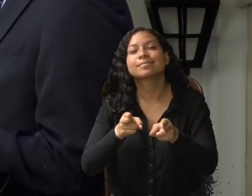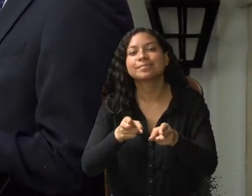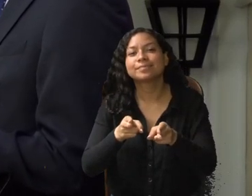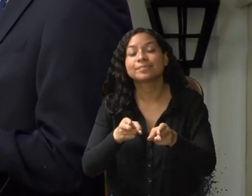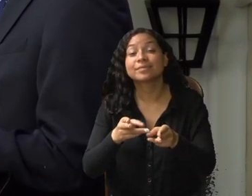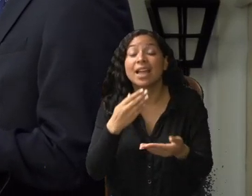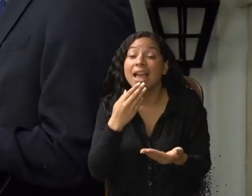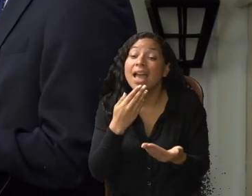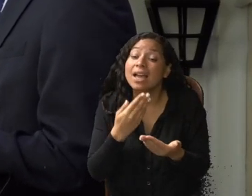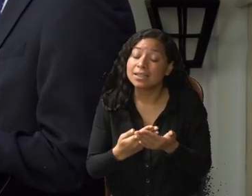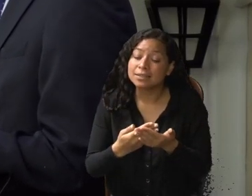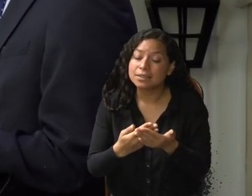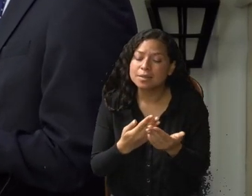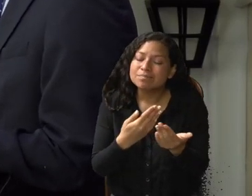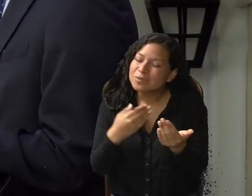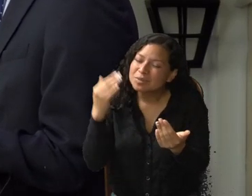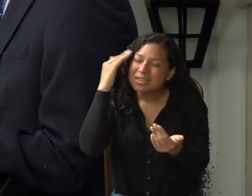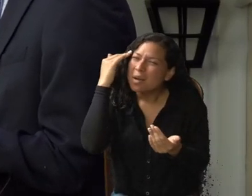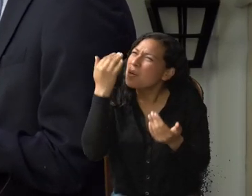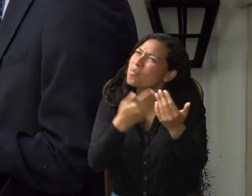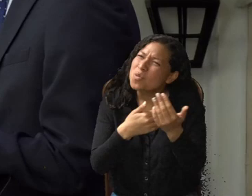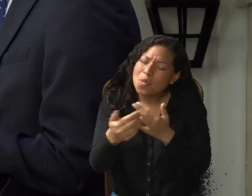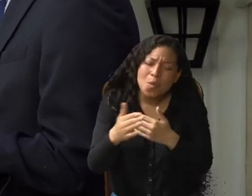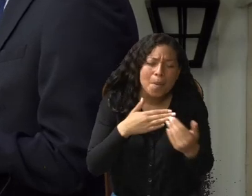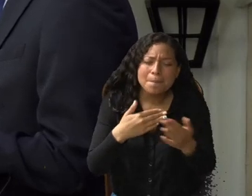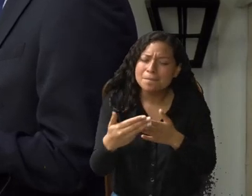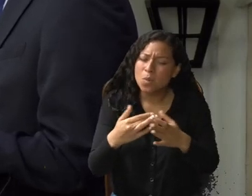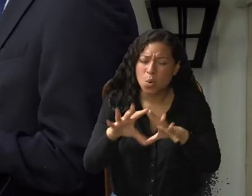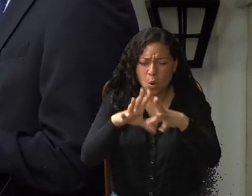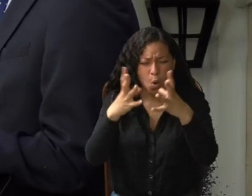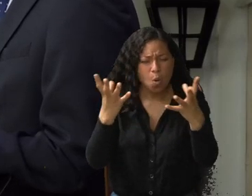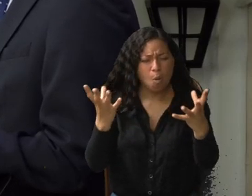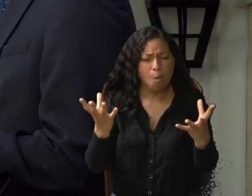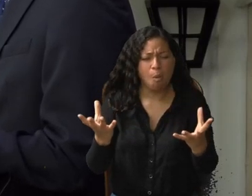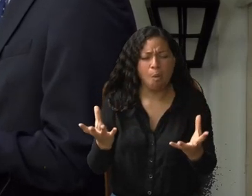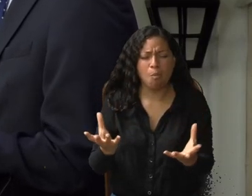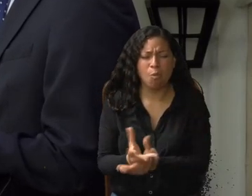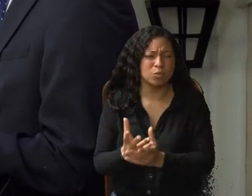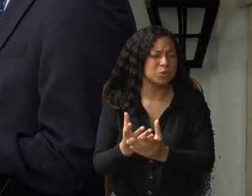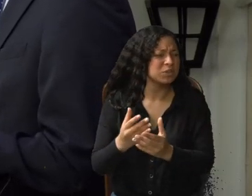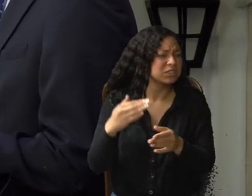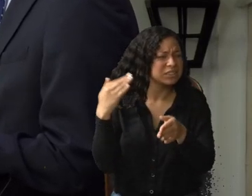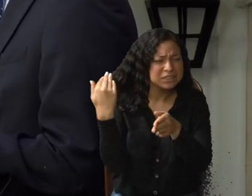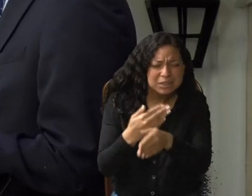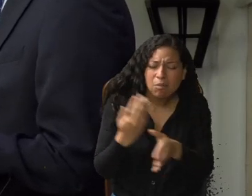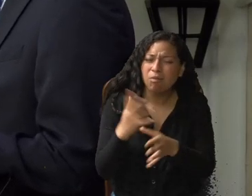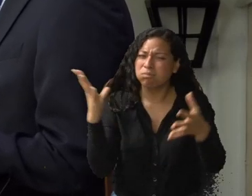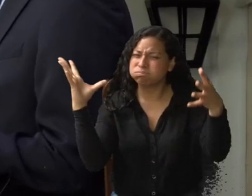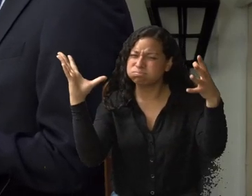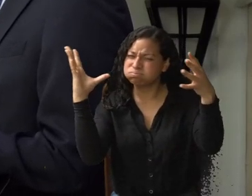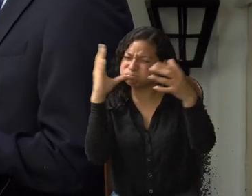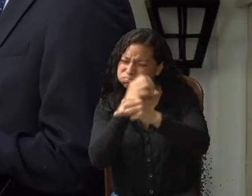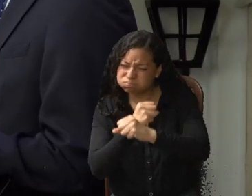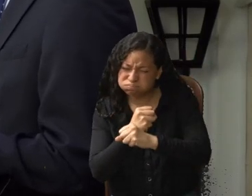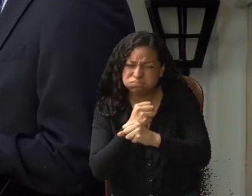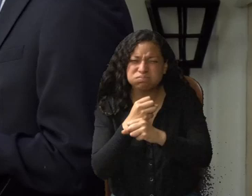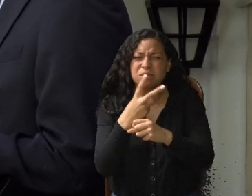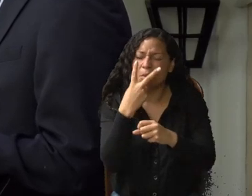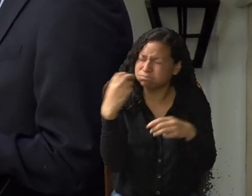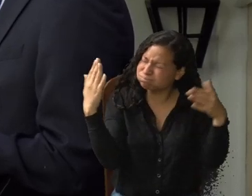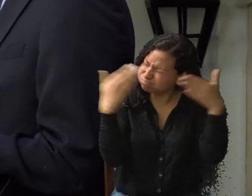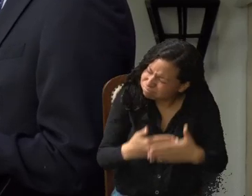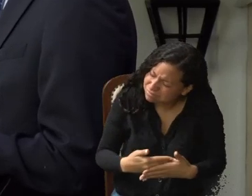que estamos en un mundo de caos, en un mundo de oscuridad, a pesar de saber que nuestro corazón es un caos, es un desorden